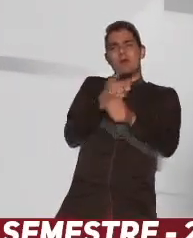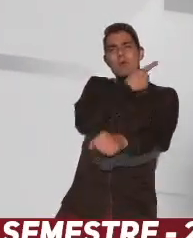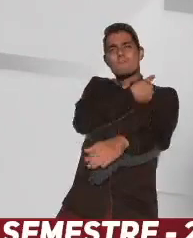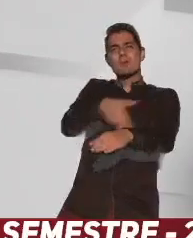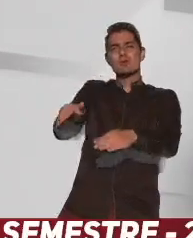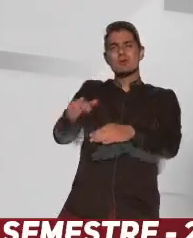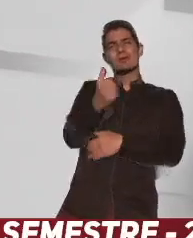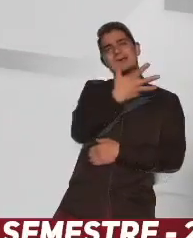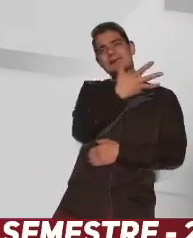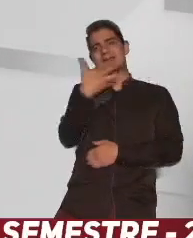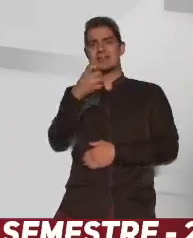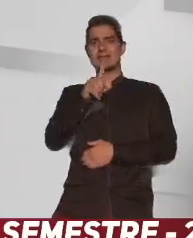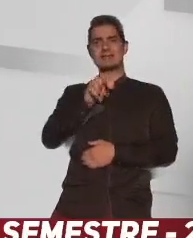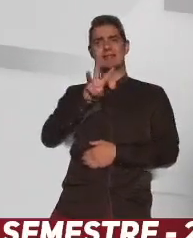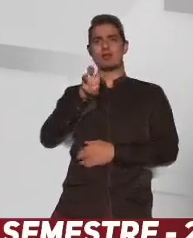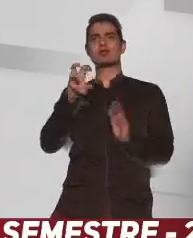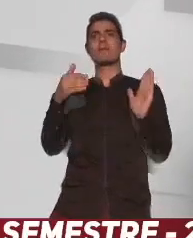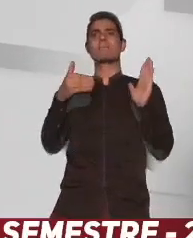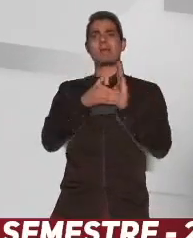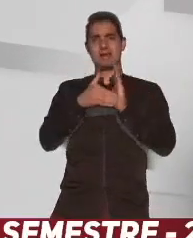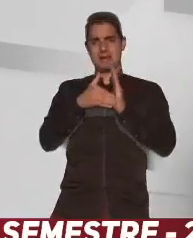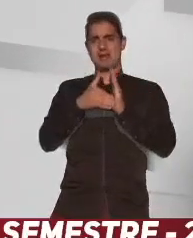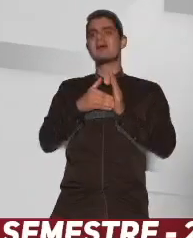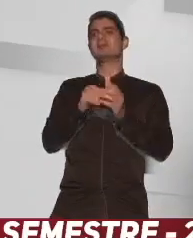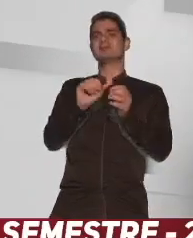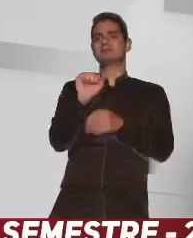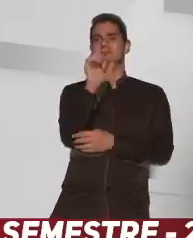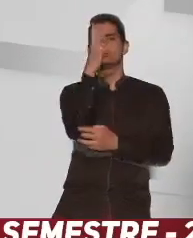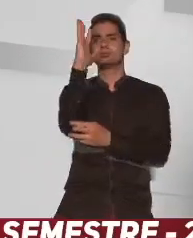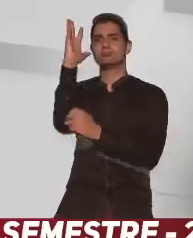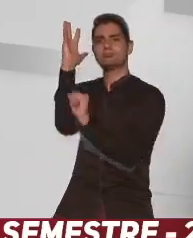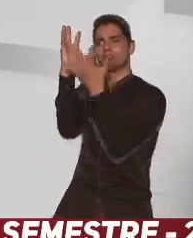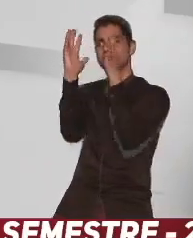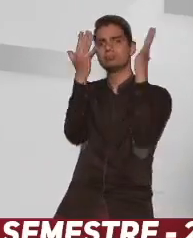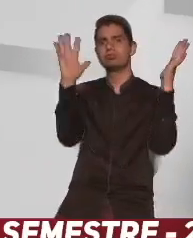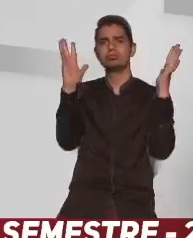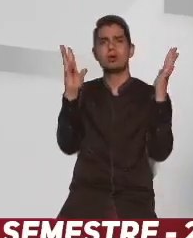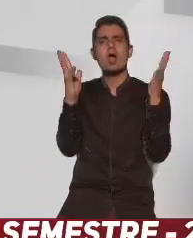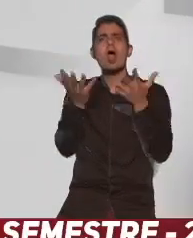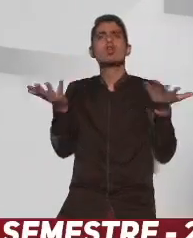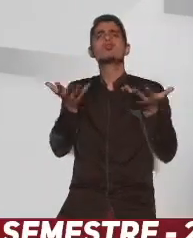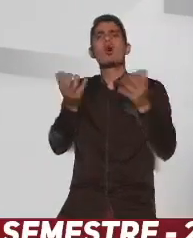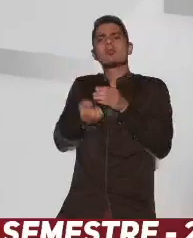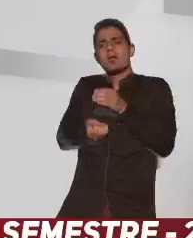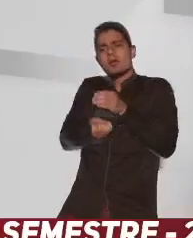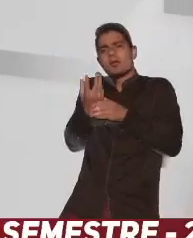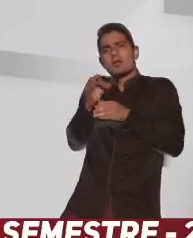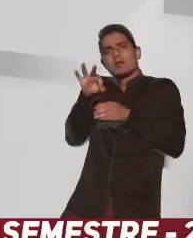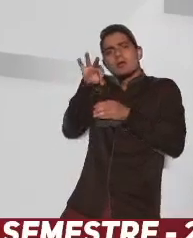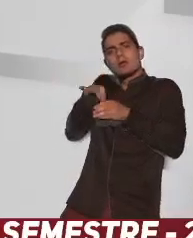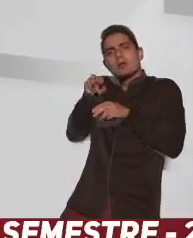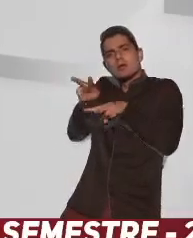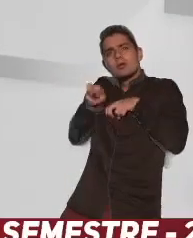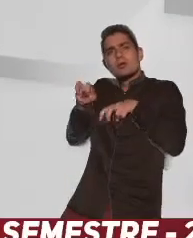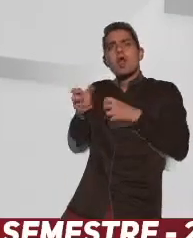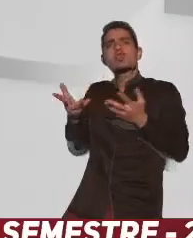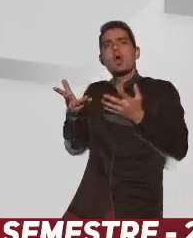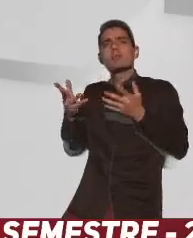1.568.565 de especies forestales en los viveros establecidos en las unidades militares. Se logró